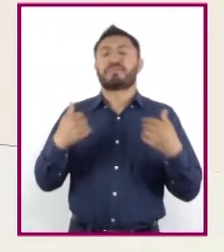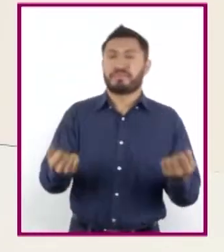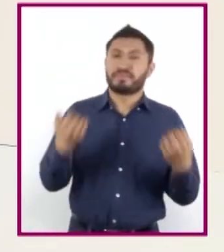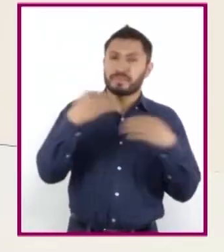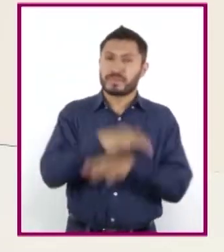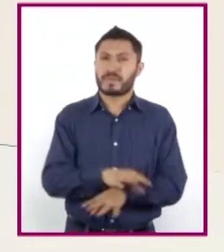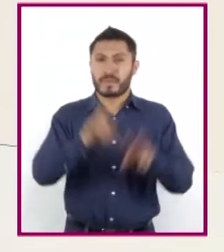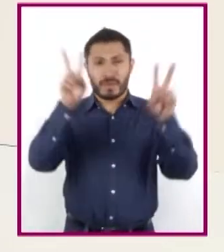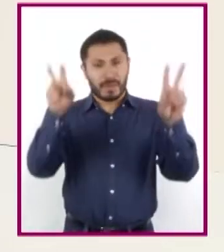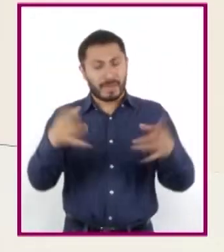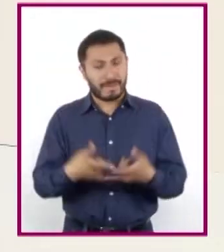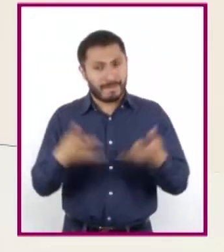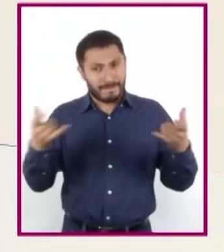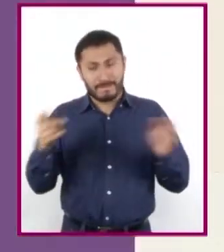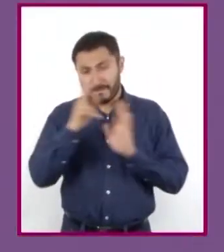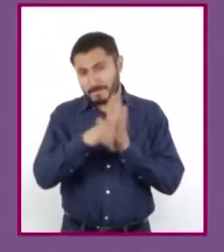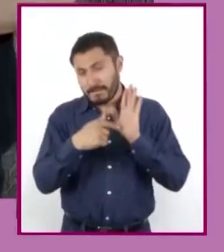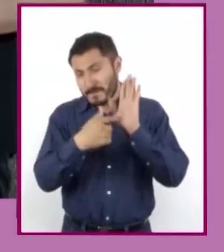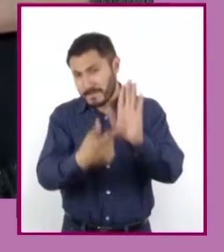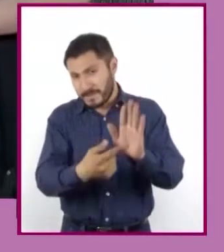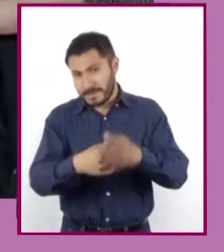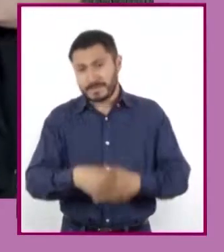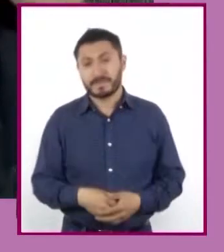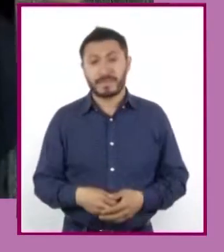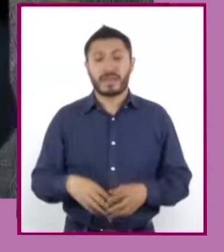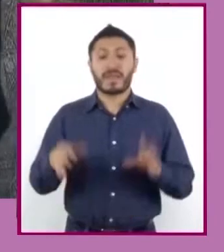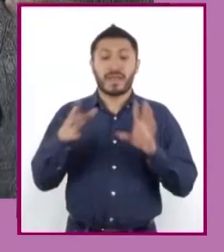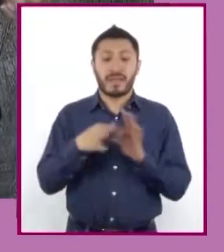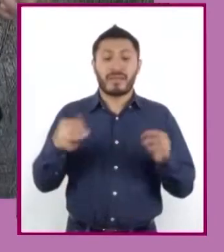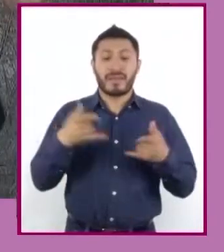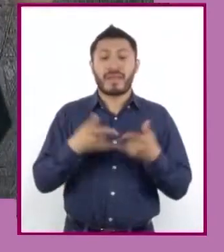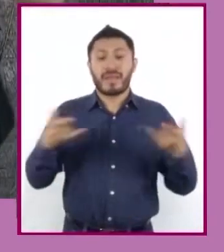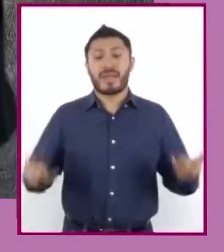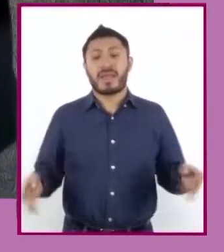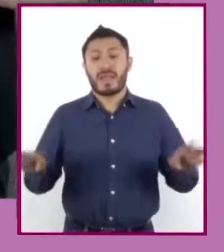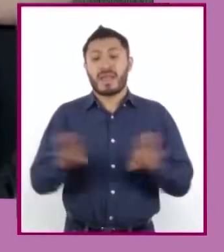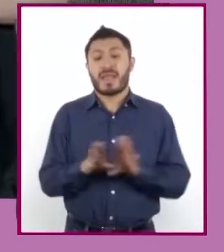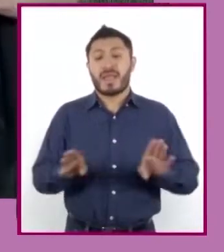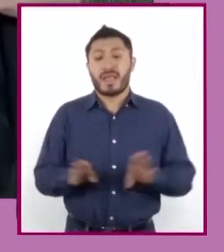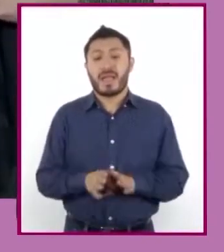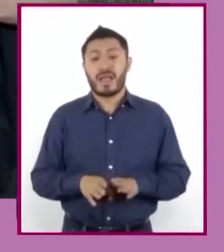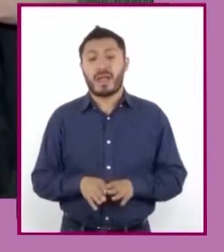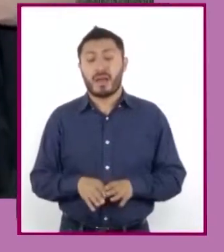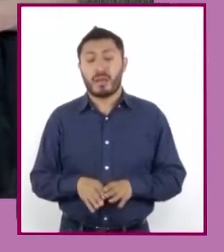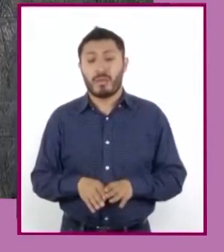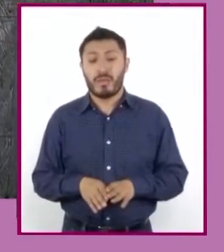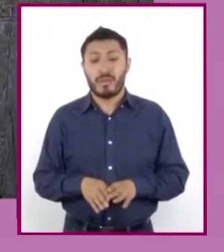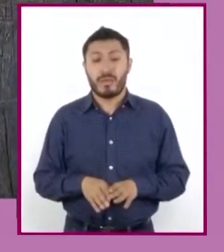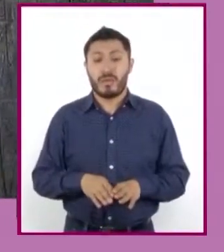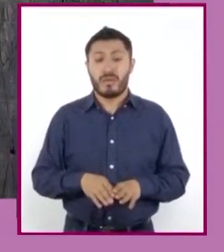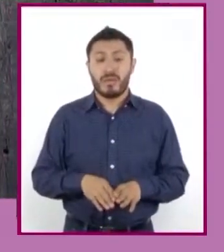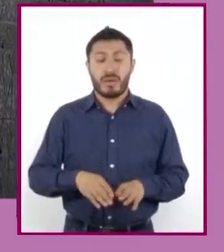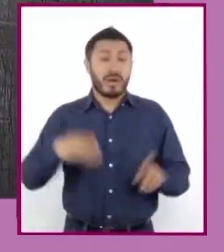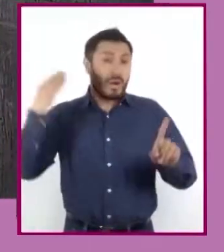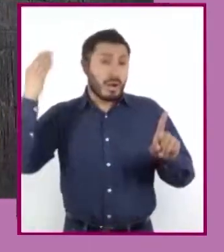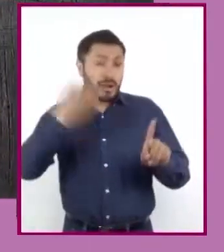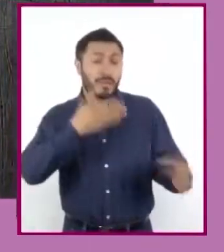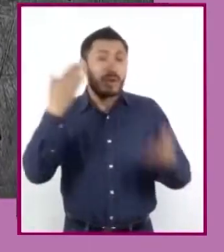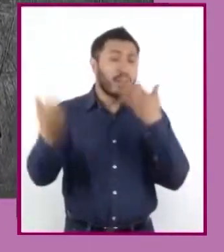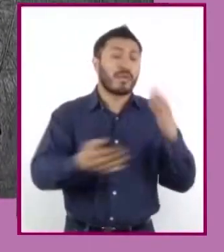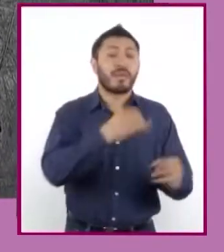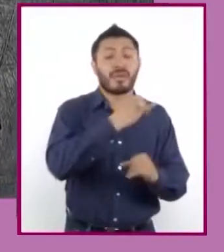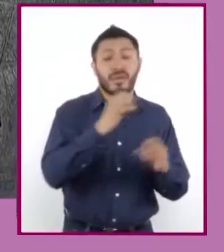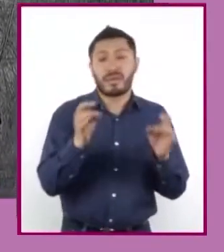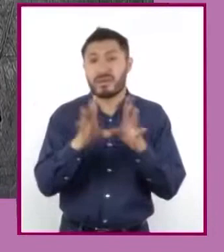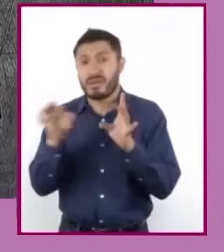tema, veamos el siguiente video. Se puede definir a la historia como la disciplina encargada del estudio de los hechos, sucesos